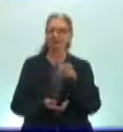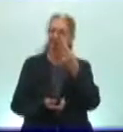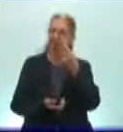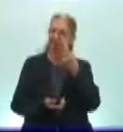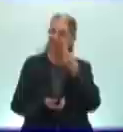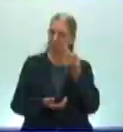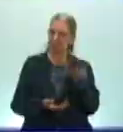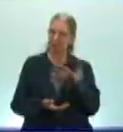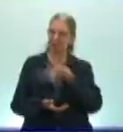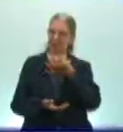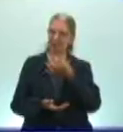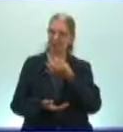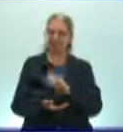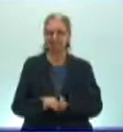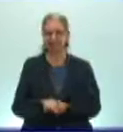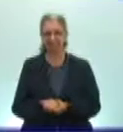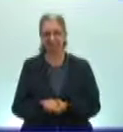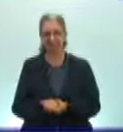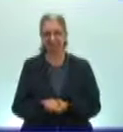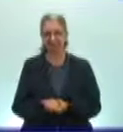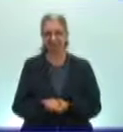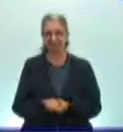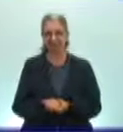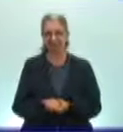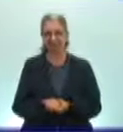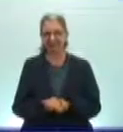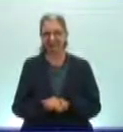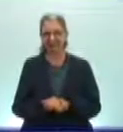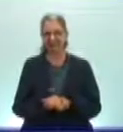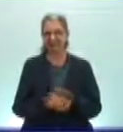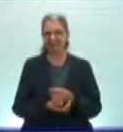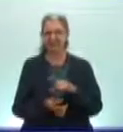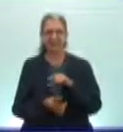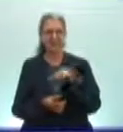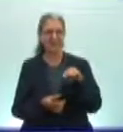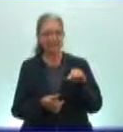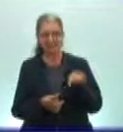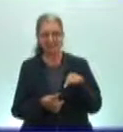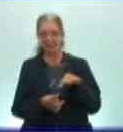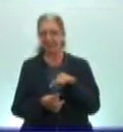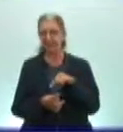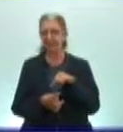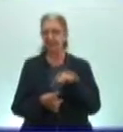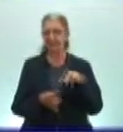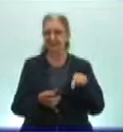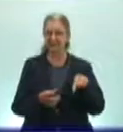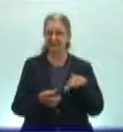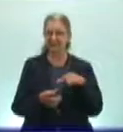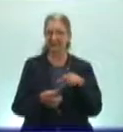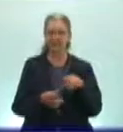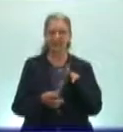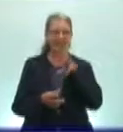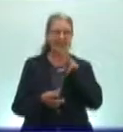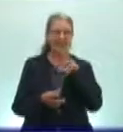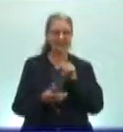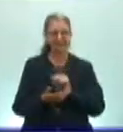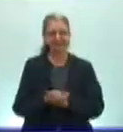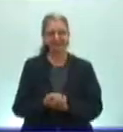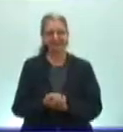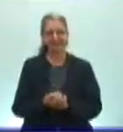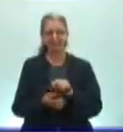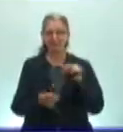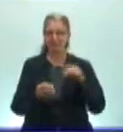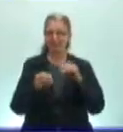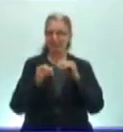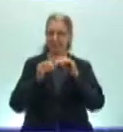nos explican. Nuestro dragón pasa los ratos muertos dibujando circunferencias sobre la arena con su garra. Esta mañana ha dibujado